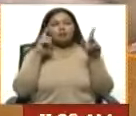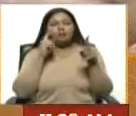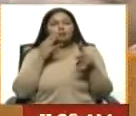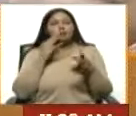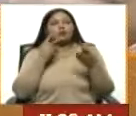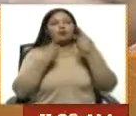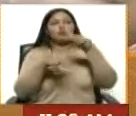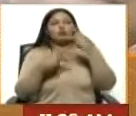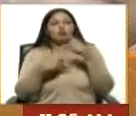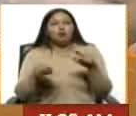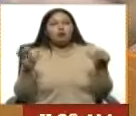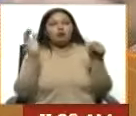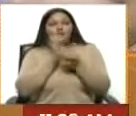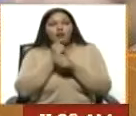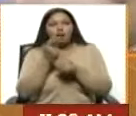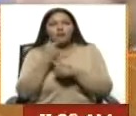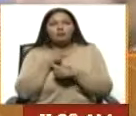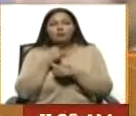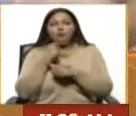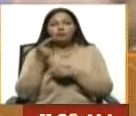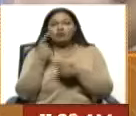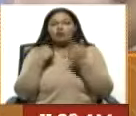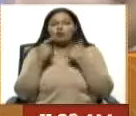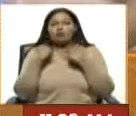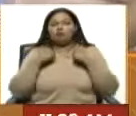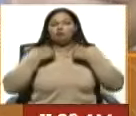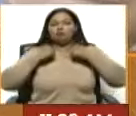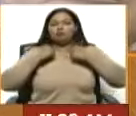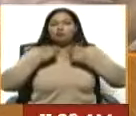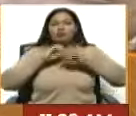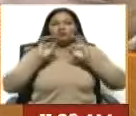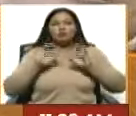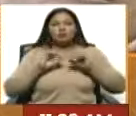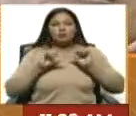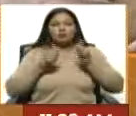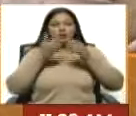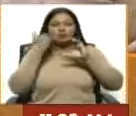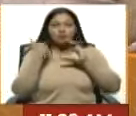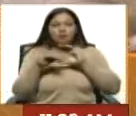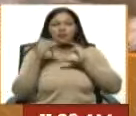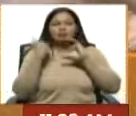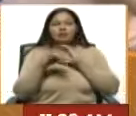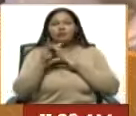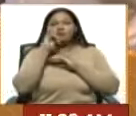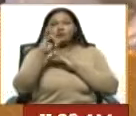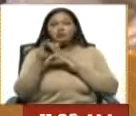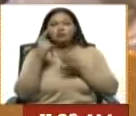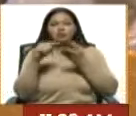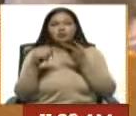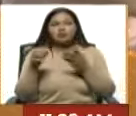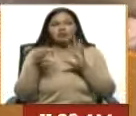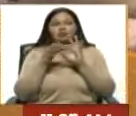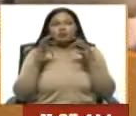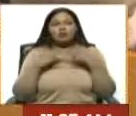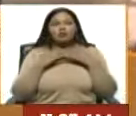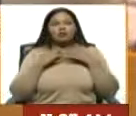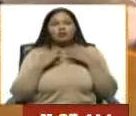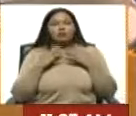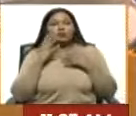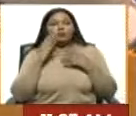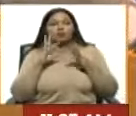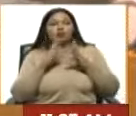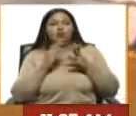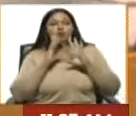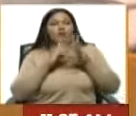ejemplo, detecta que a mí me gusta este tipo de ropa y empieza a enviarme información vinculada a este tipo de ropa. Si yo